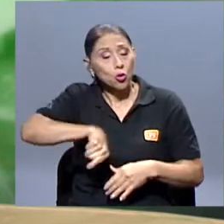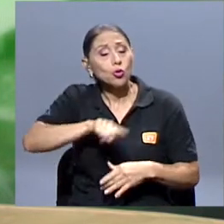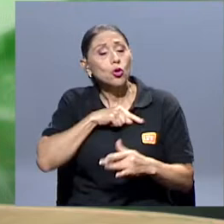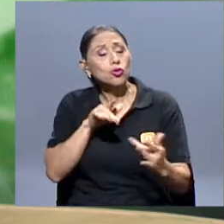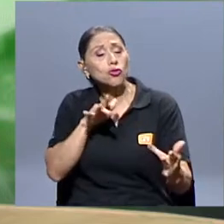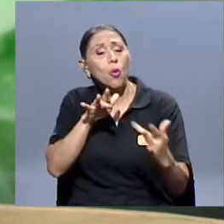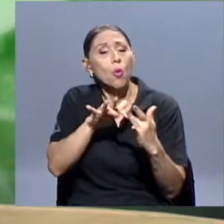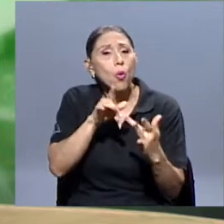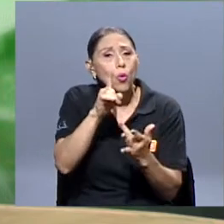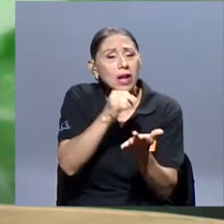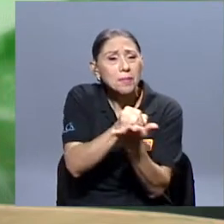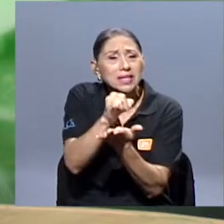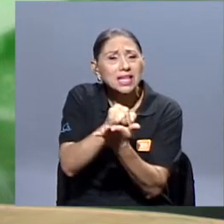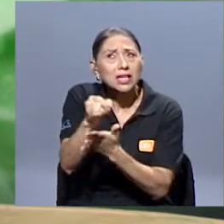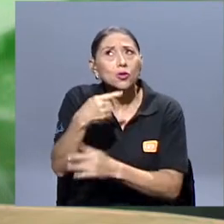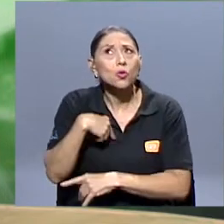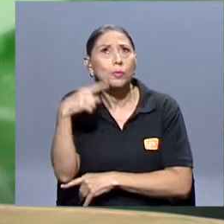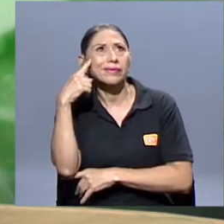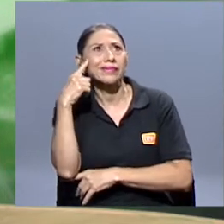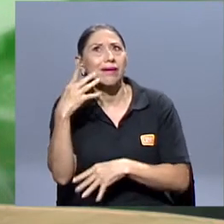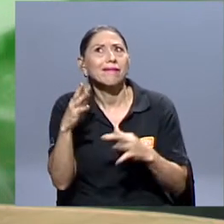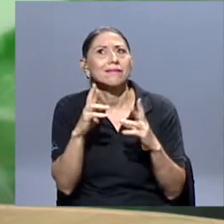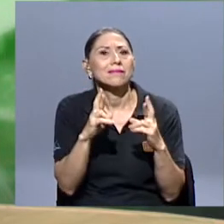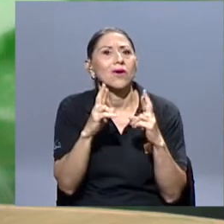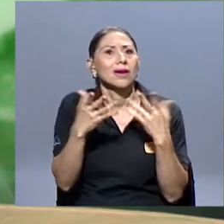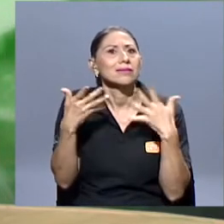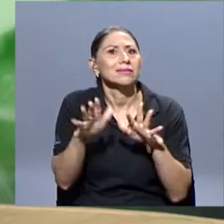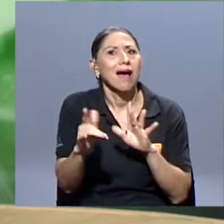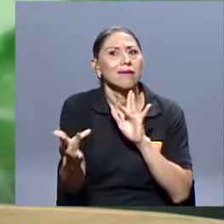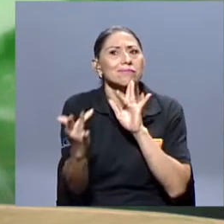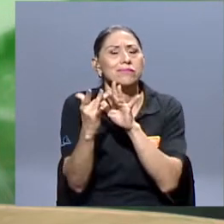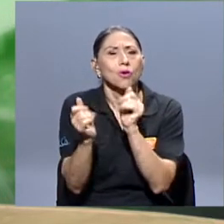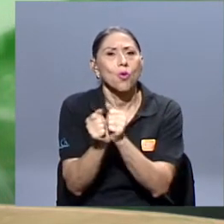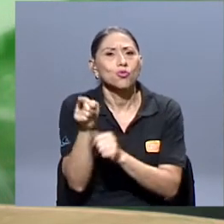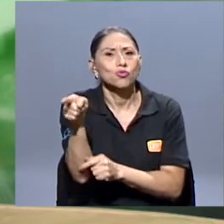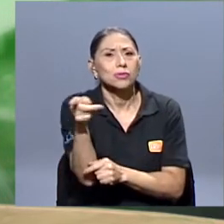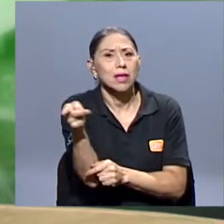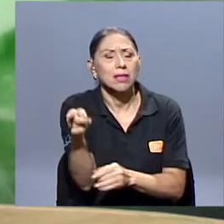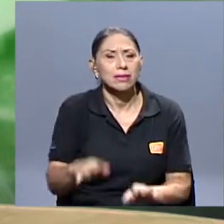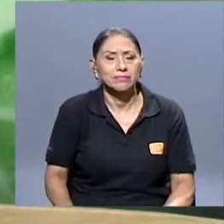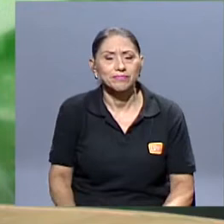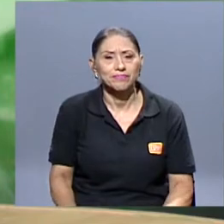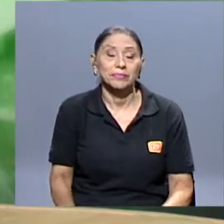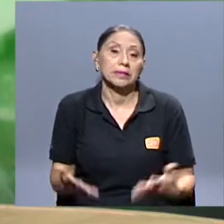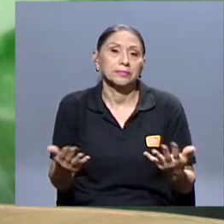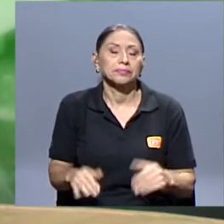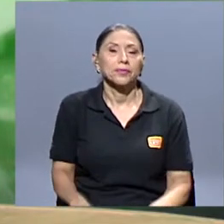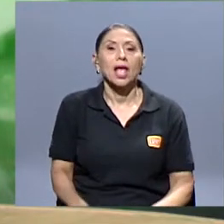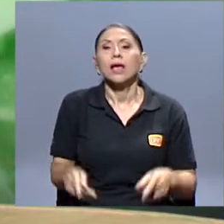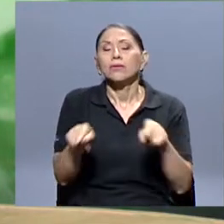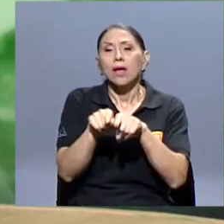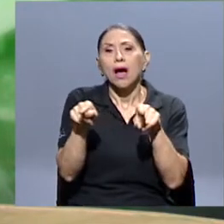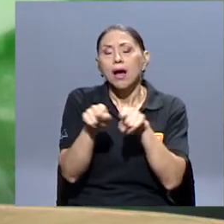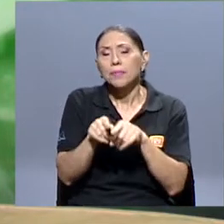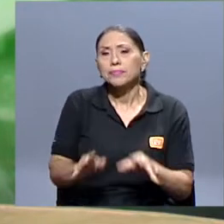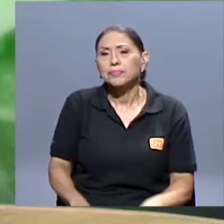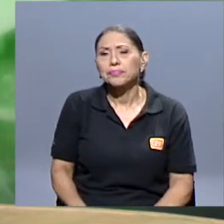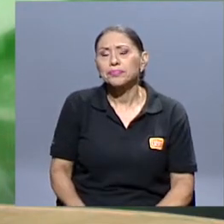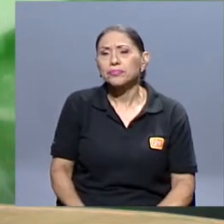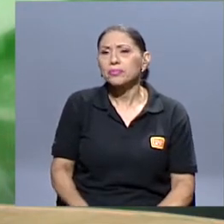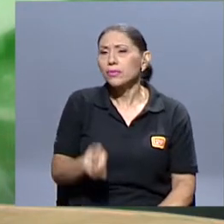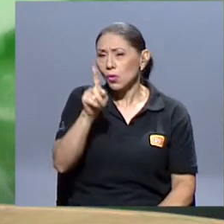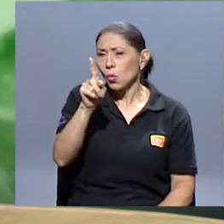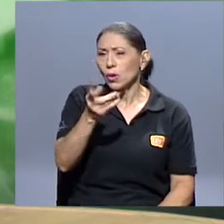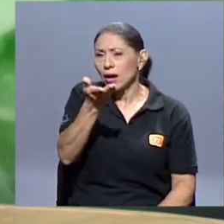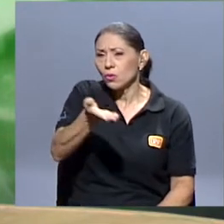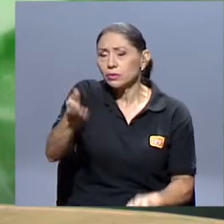todo el tema de la movilidad, uno esperaba que esa cercanía se hubiese dado. Tomás, también otro elemento que creo que es muy importante y